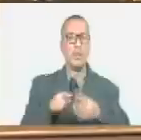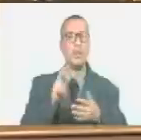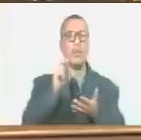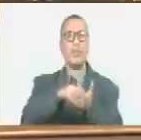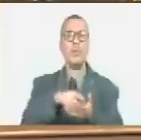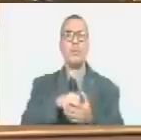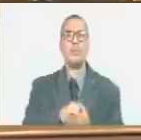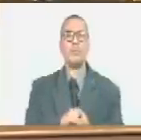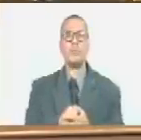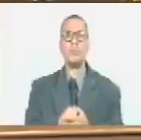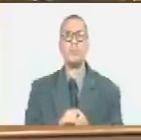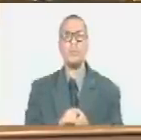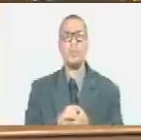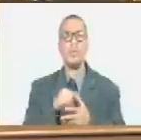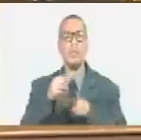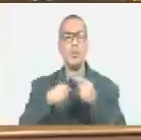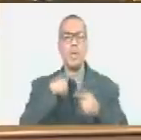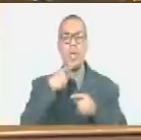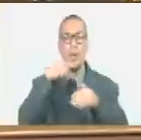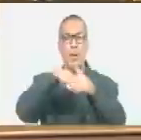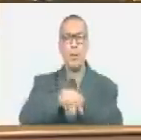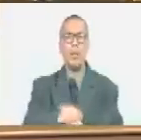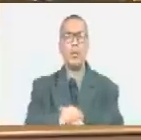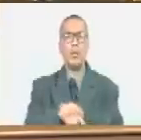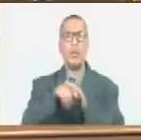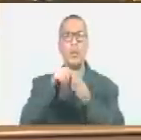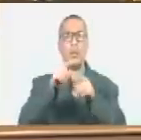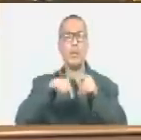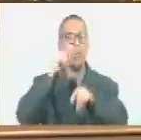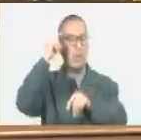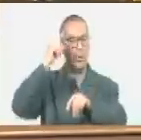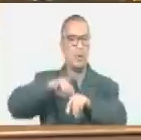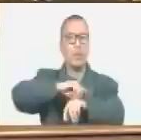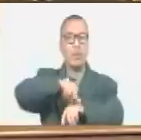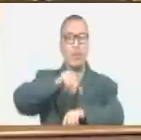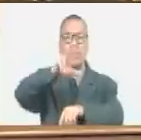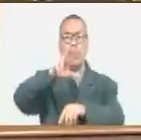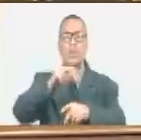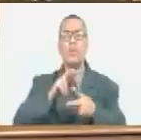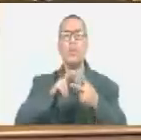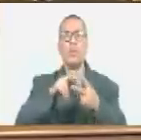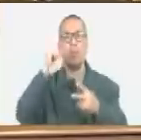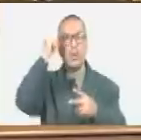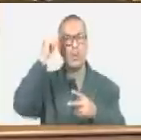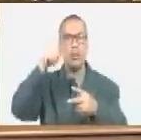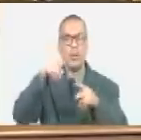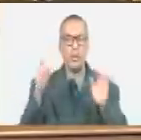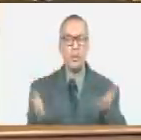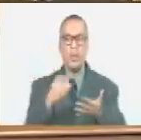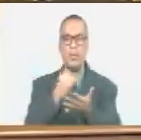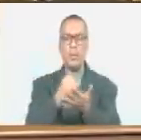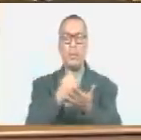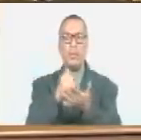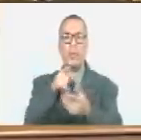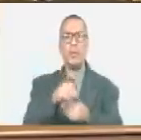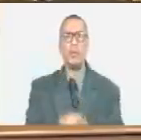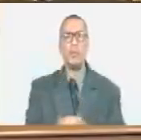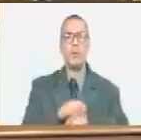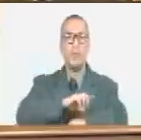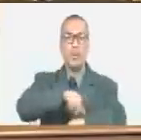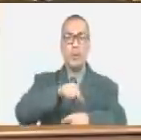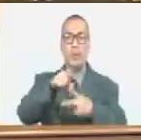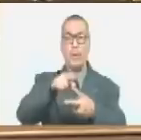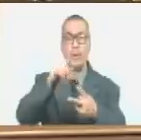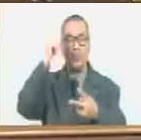que lo contesten dentro de 3 días siguientes y, de ser el caso, promuevan prueba. Transcurrido